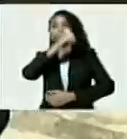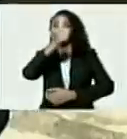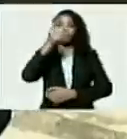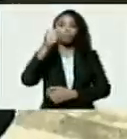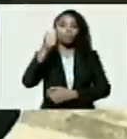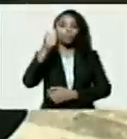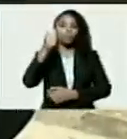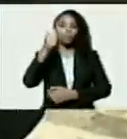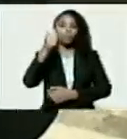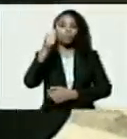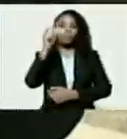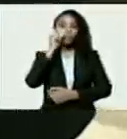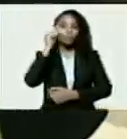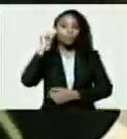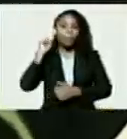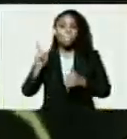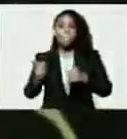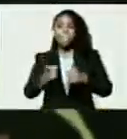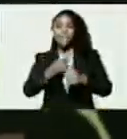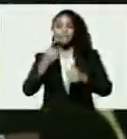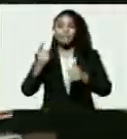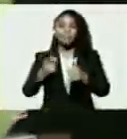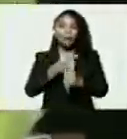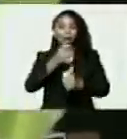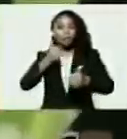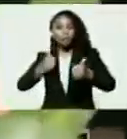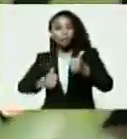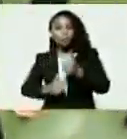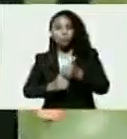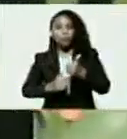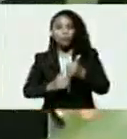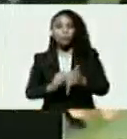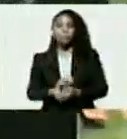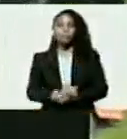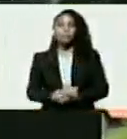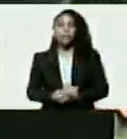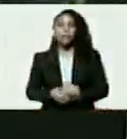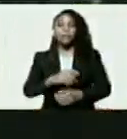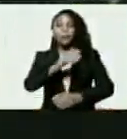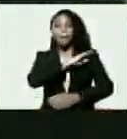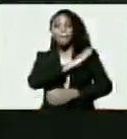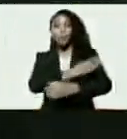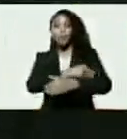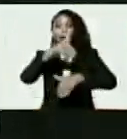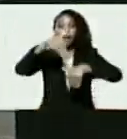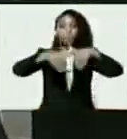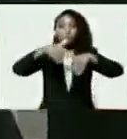rectores principales y suplentes del Poder Electoral.